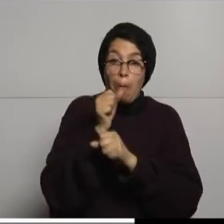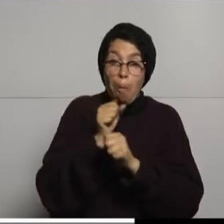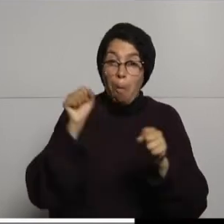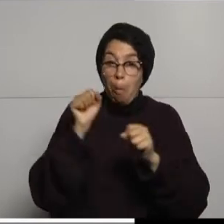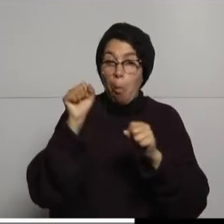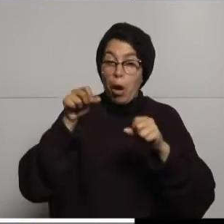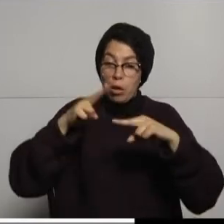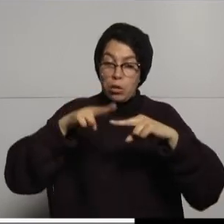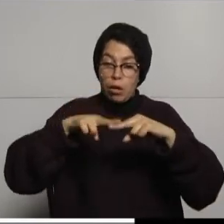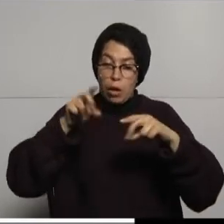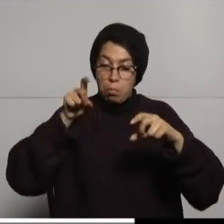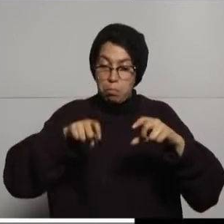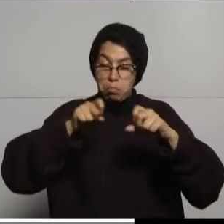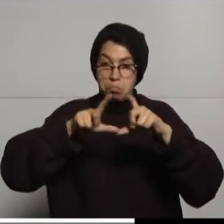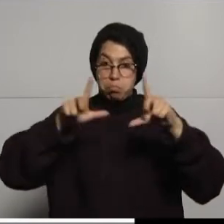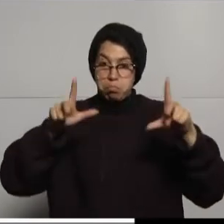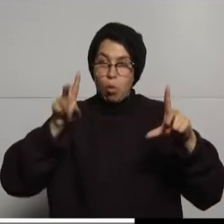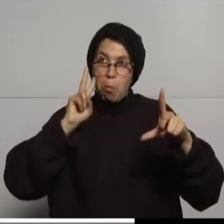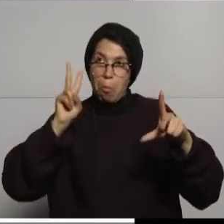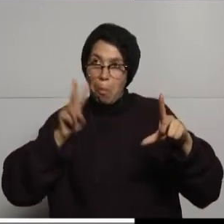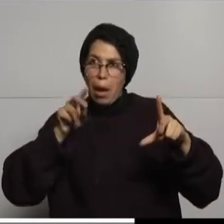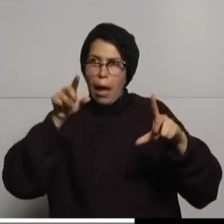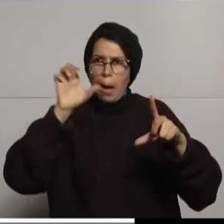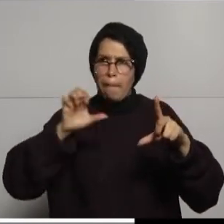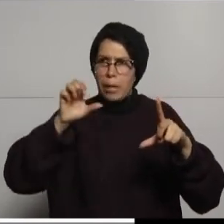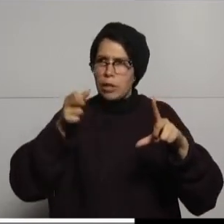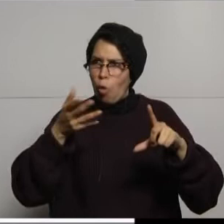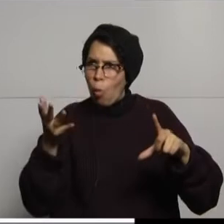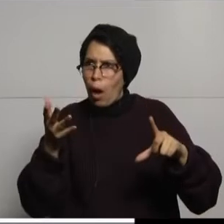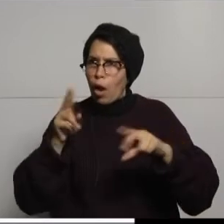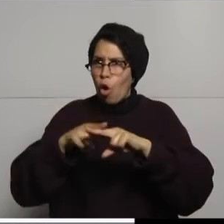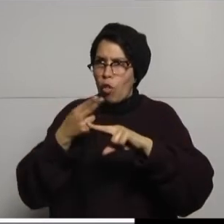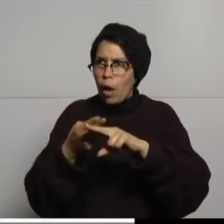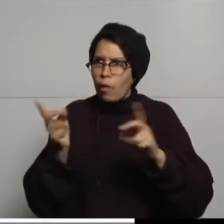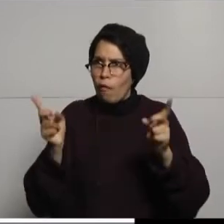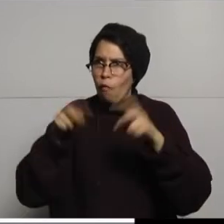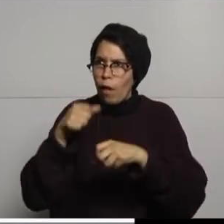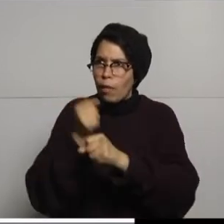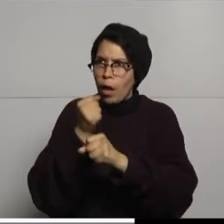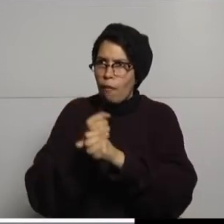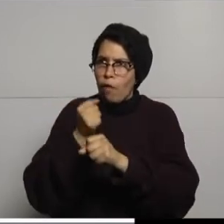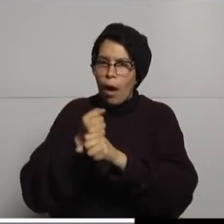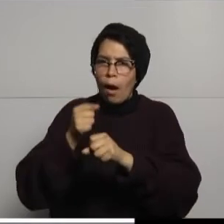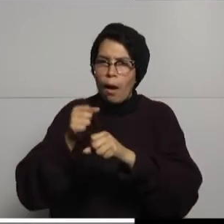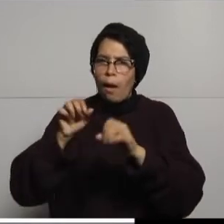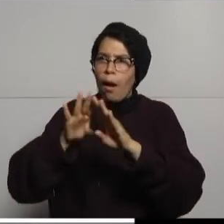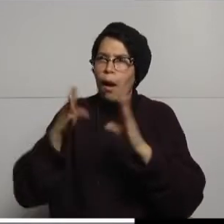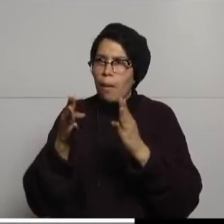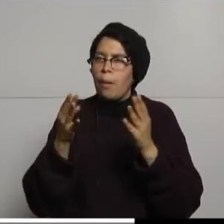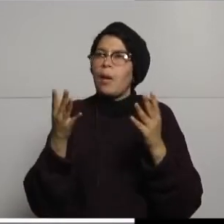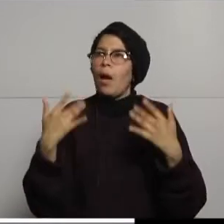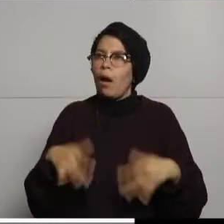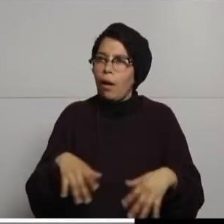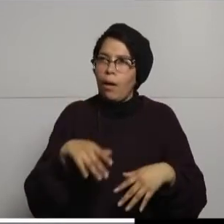cédula no tiene permiso ese día. Yo tengo permiso para salir un día a la semana, no lo uso porque mi actividad pues empresarial es en mi